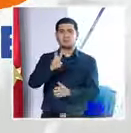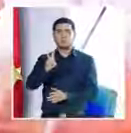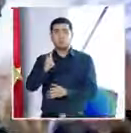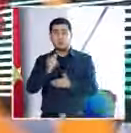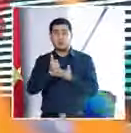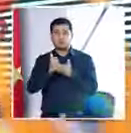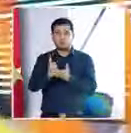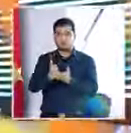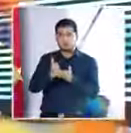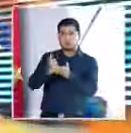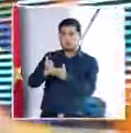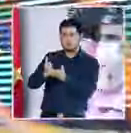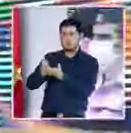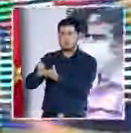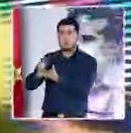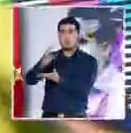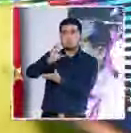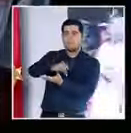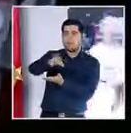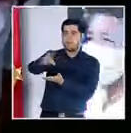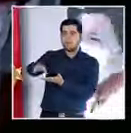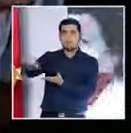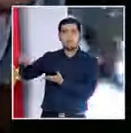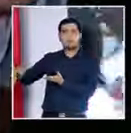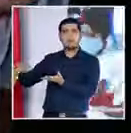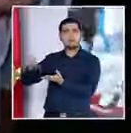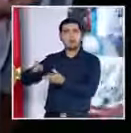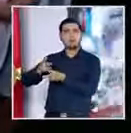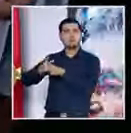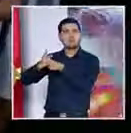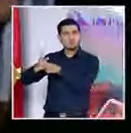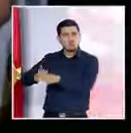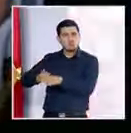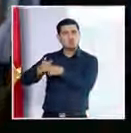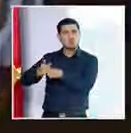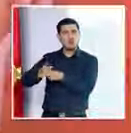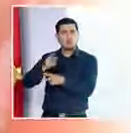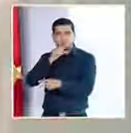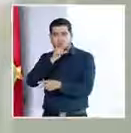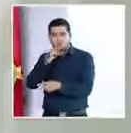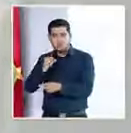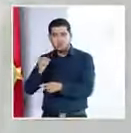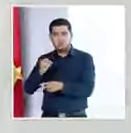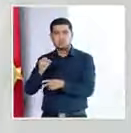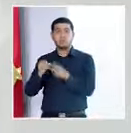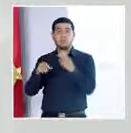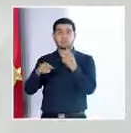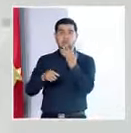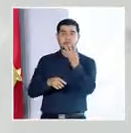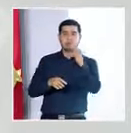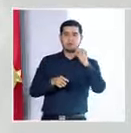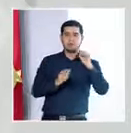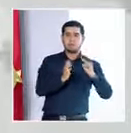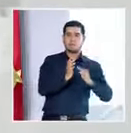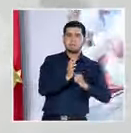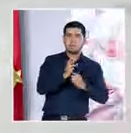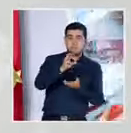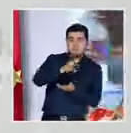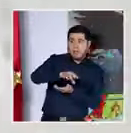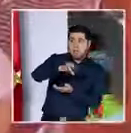45.259 adultos mayores distribuidos en centros de protección y asociaciones del adulto mayor de los 40 municipios.